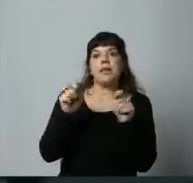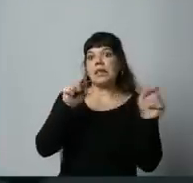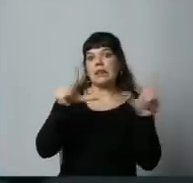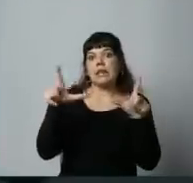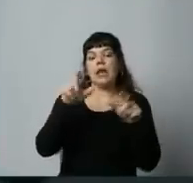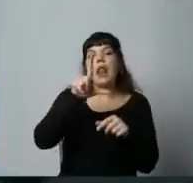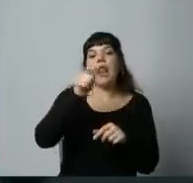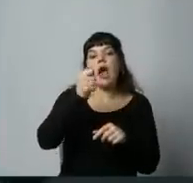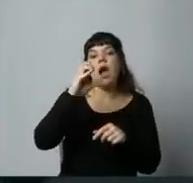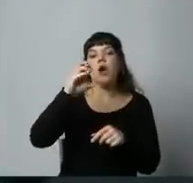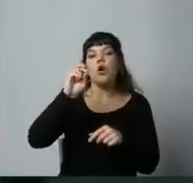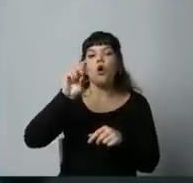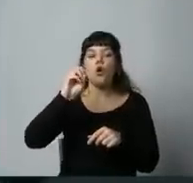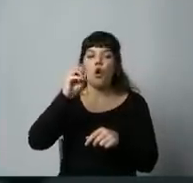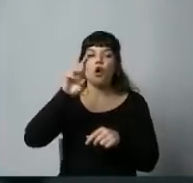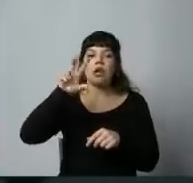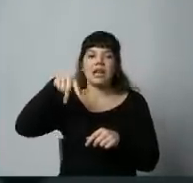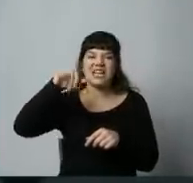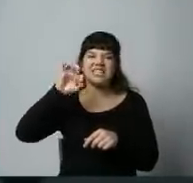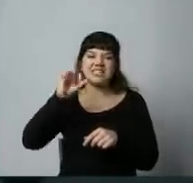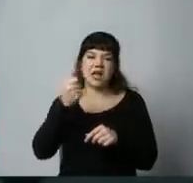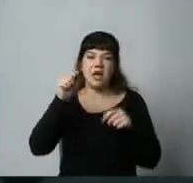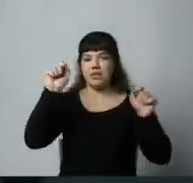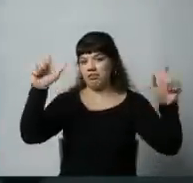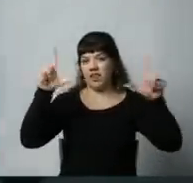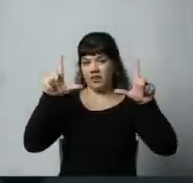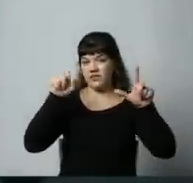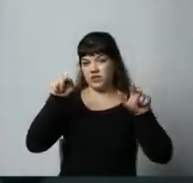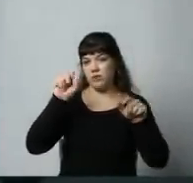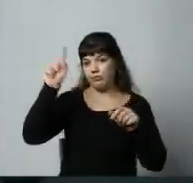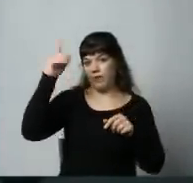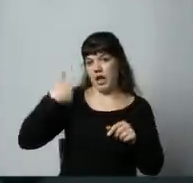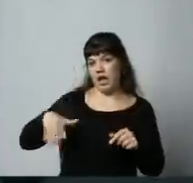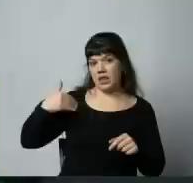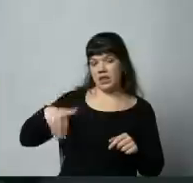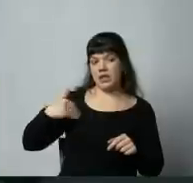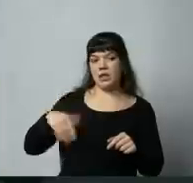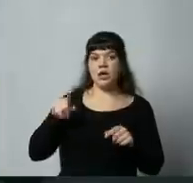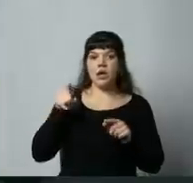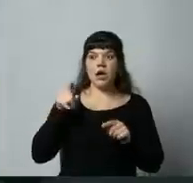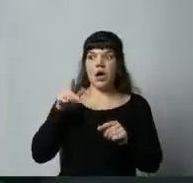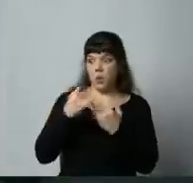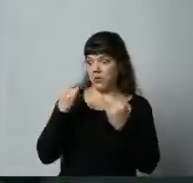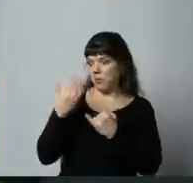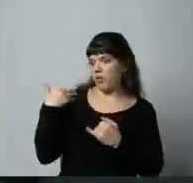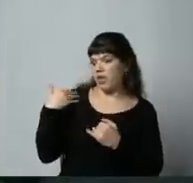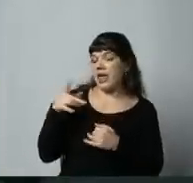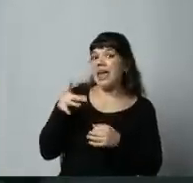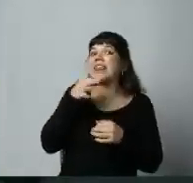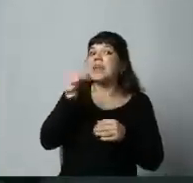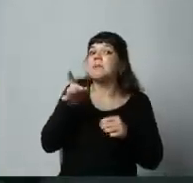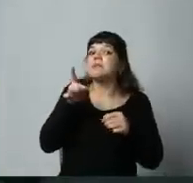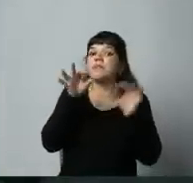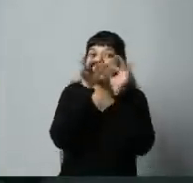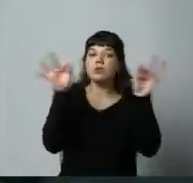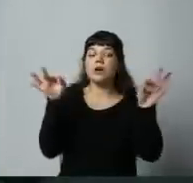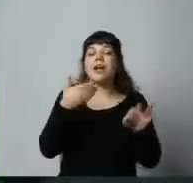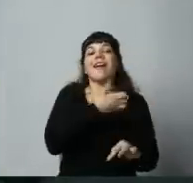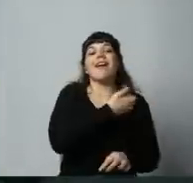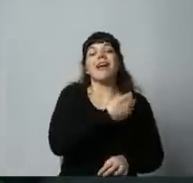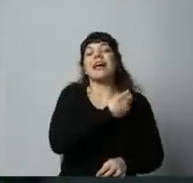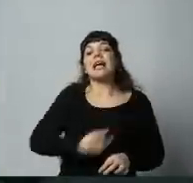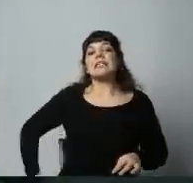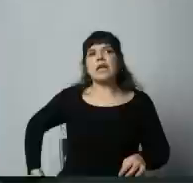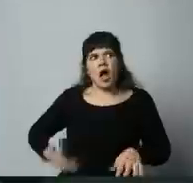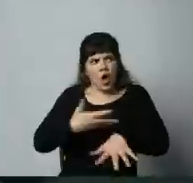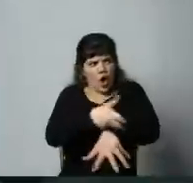cornisa en Argentina el 20 de Julio hace pocos días que él dijo el estado hizo el